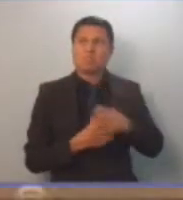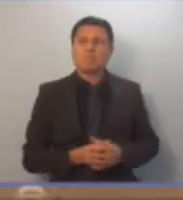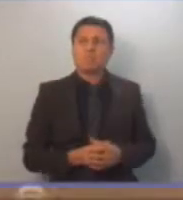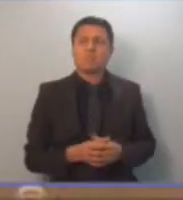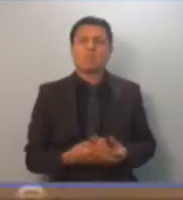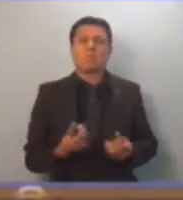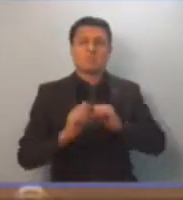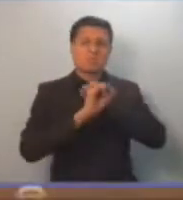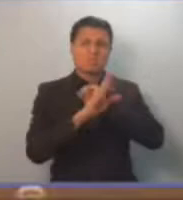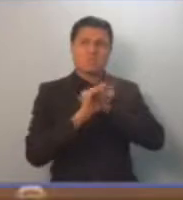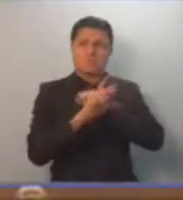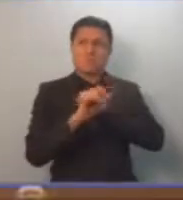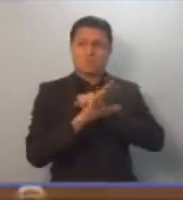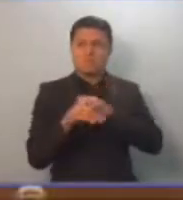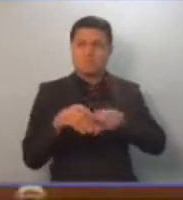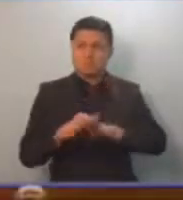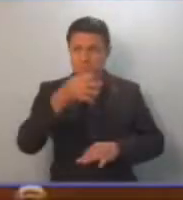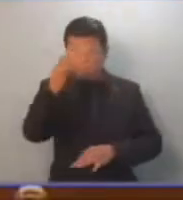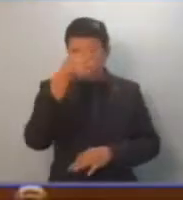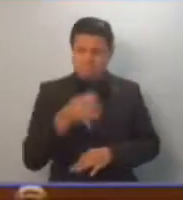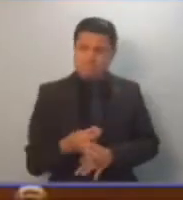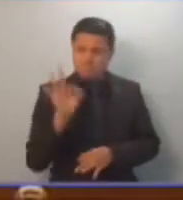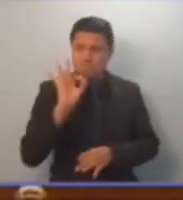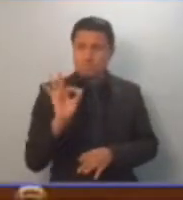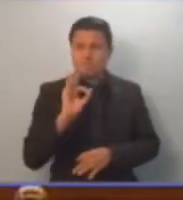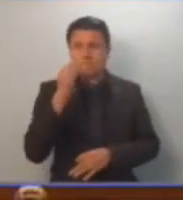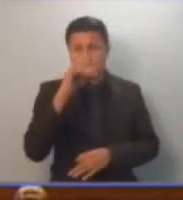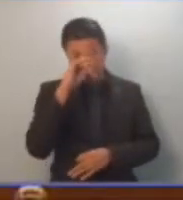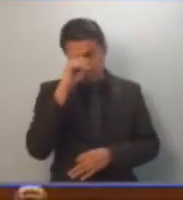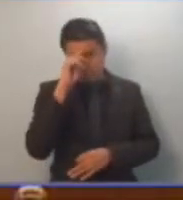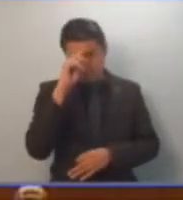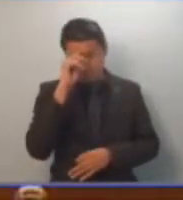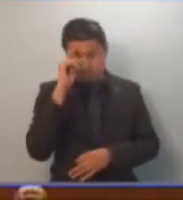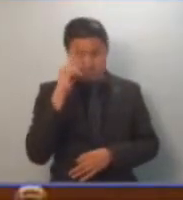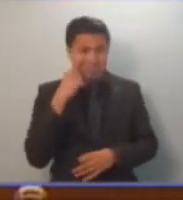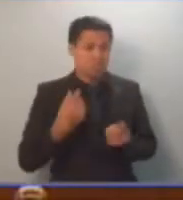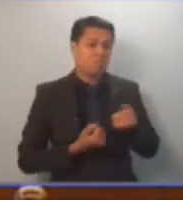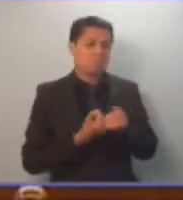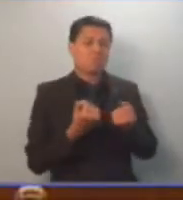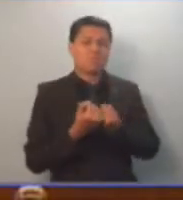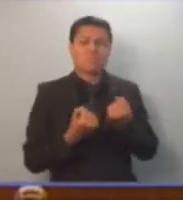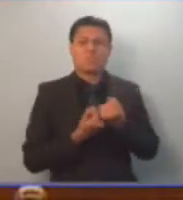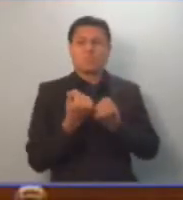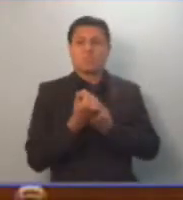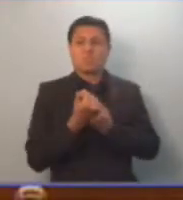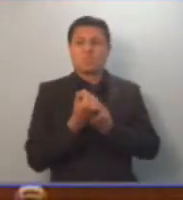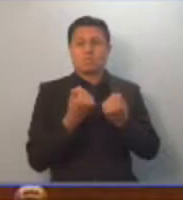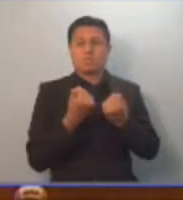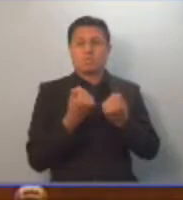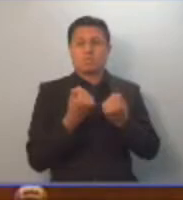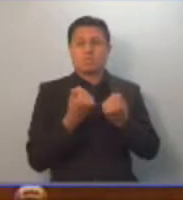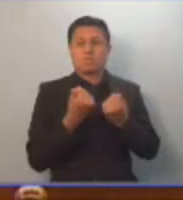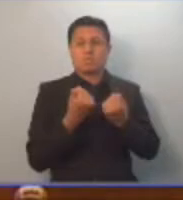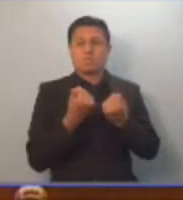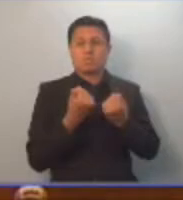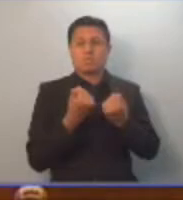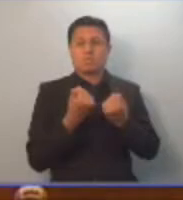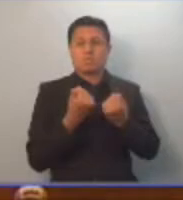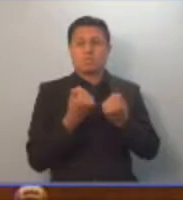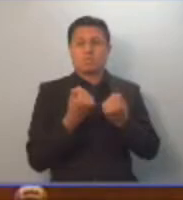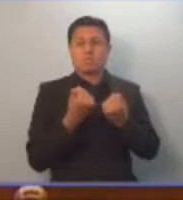por promover de manera eficiente y diligente la cooperación internacional entre ambos